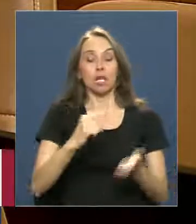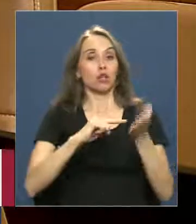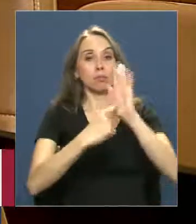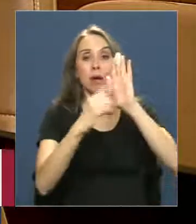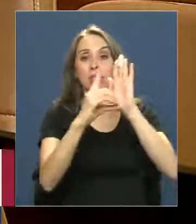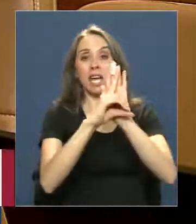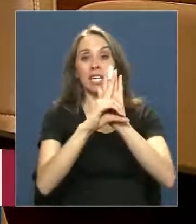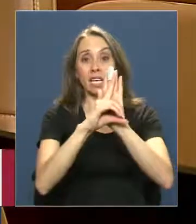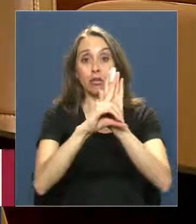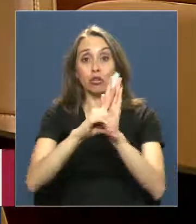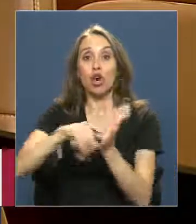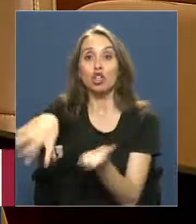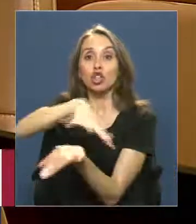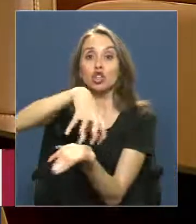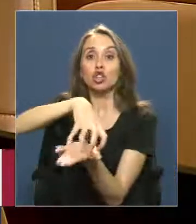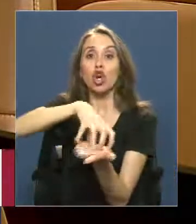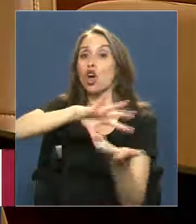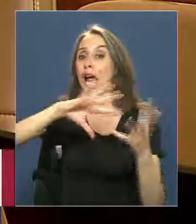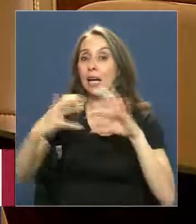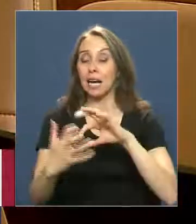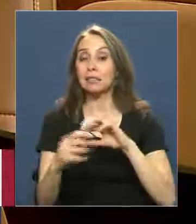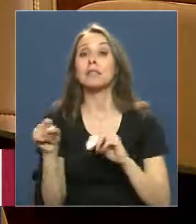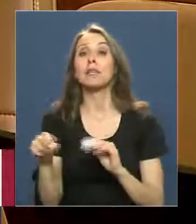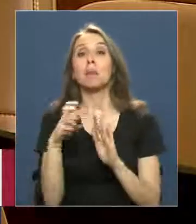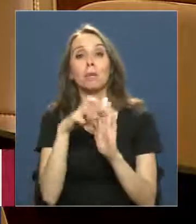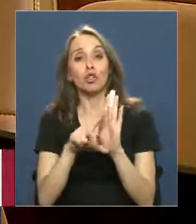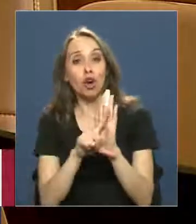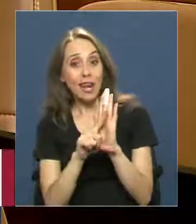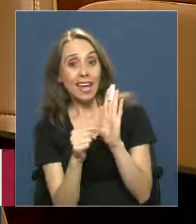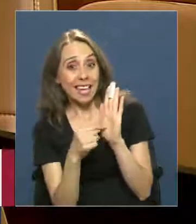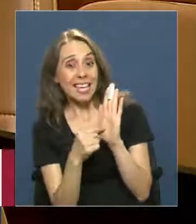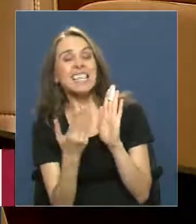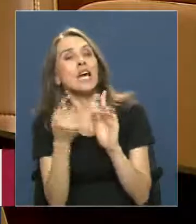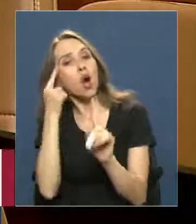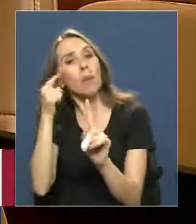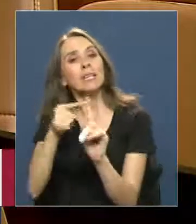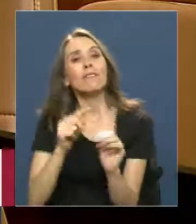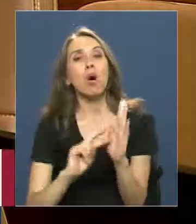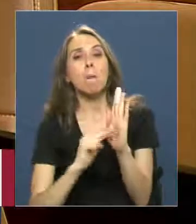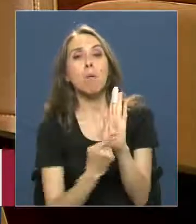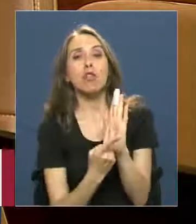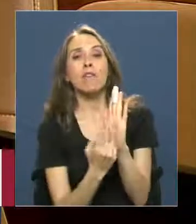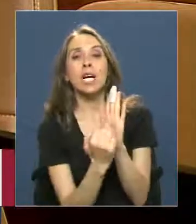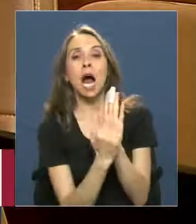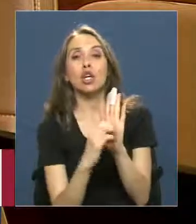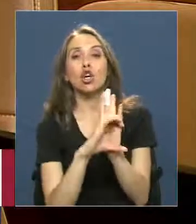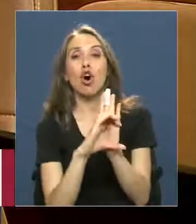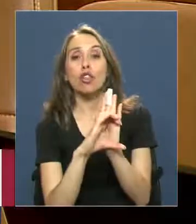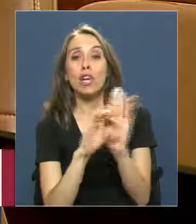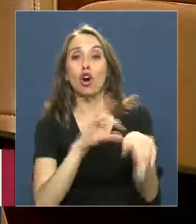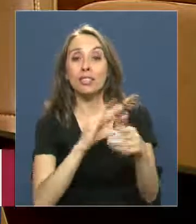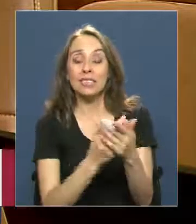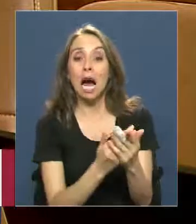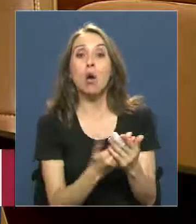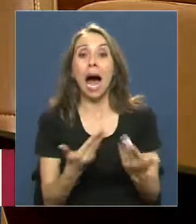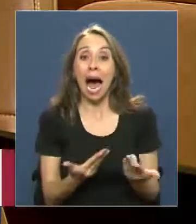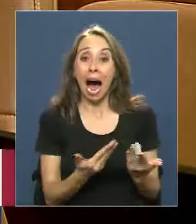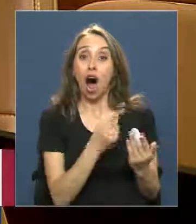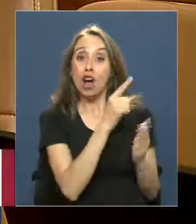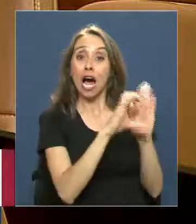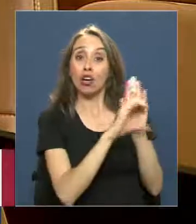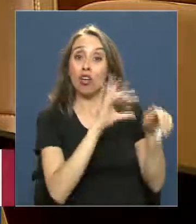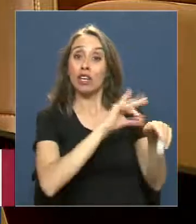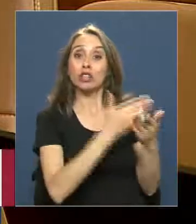este proyecto de ley introduce una modificación en el Código Sanitario y le otorga a la autoridad sanitaria facultades que hoy día no tiene